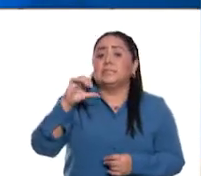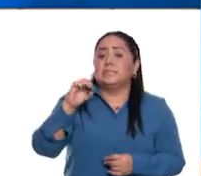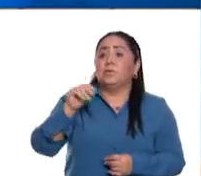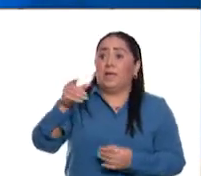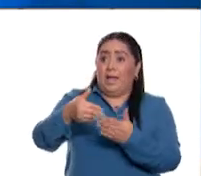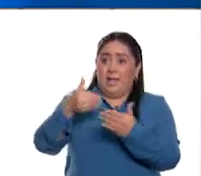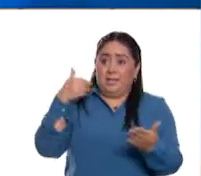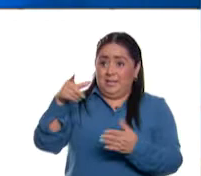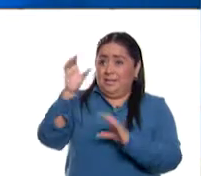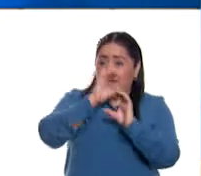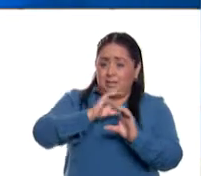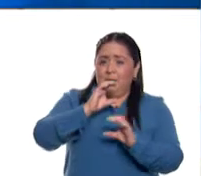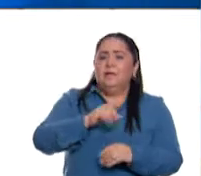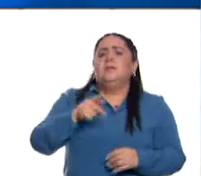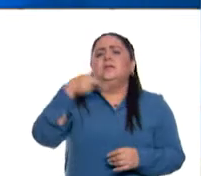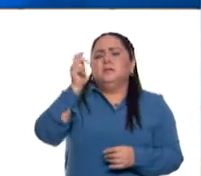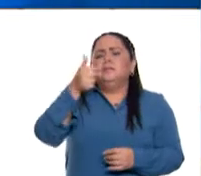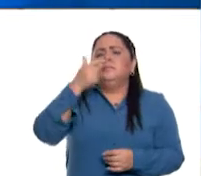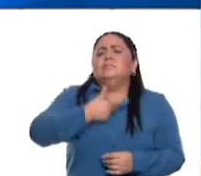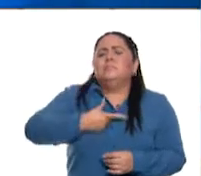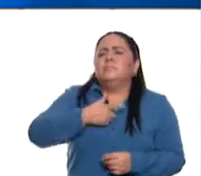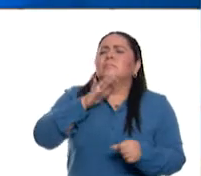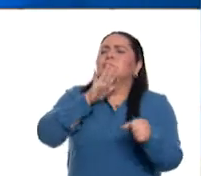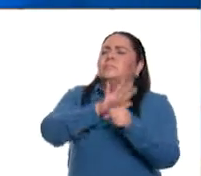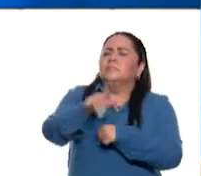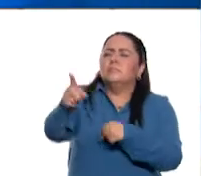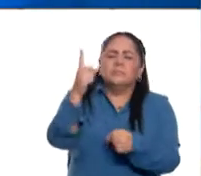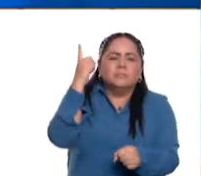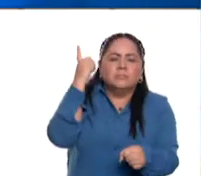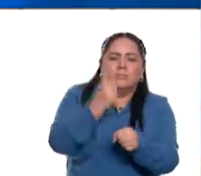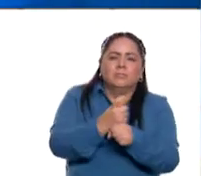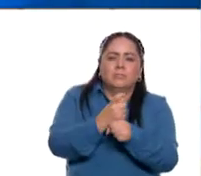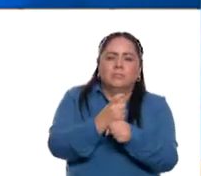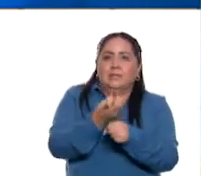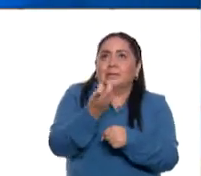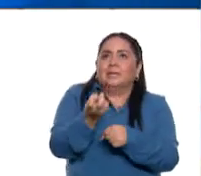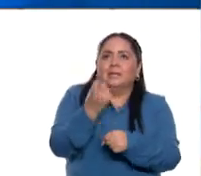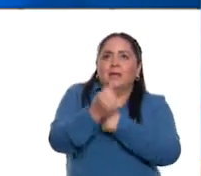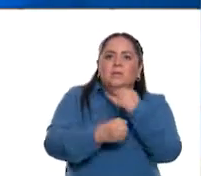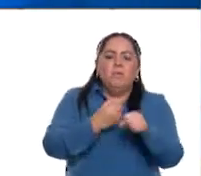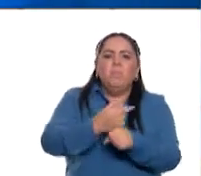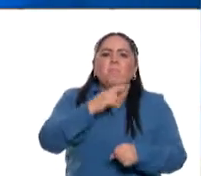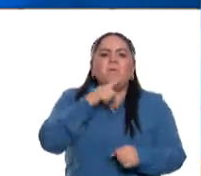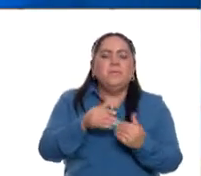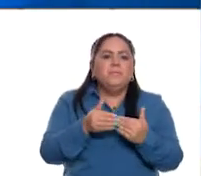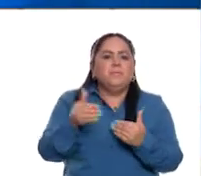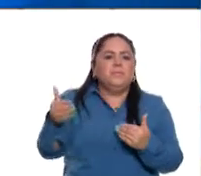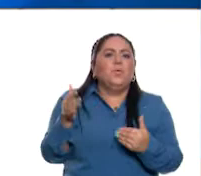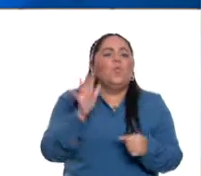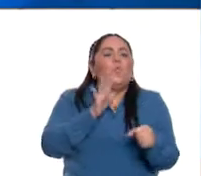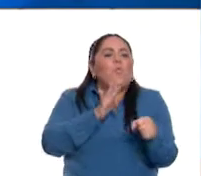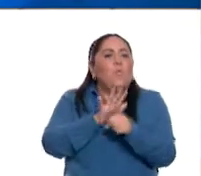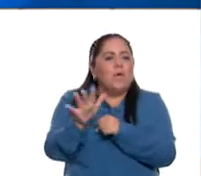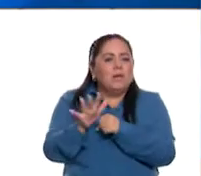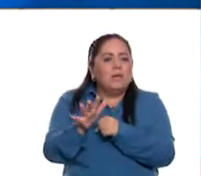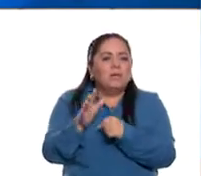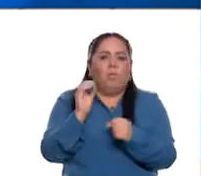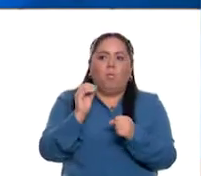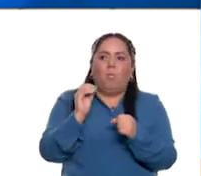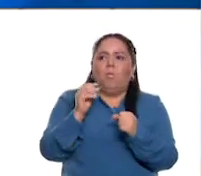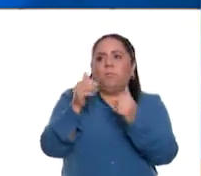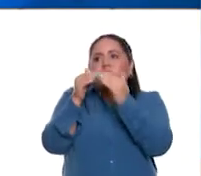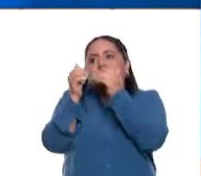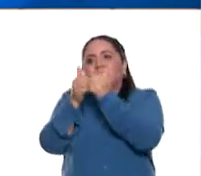de escuchar tu canción, nos gustaría saber cuál ha sido tu mayor logro en este año de confinamiento o